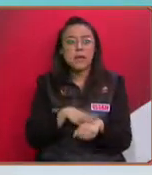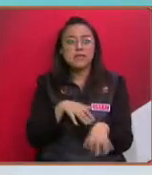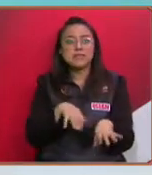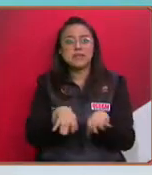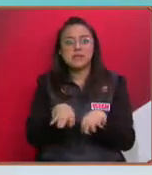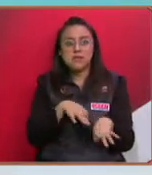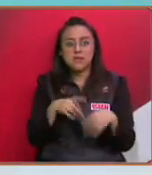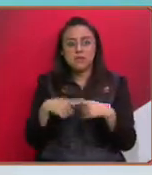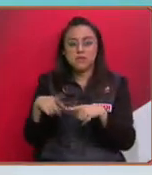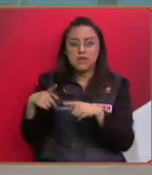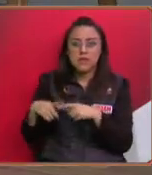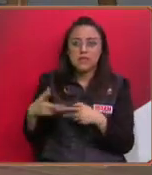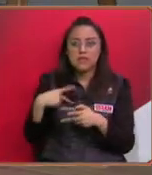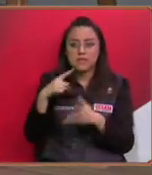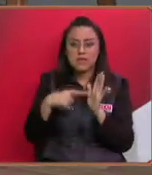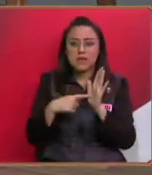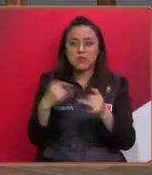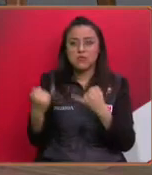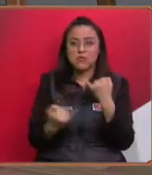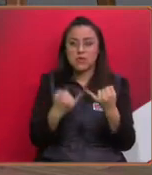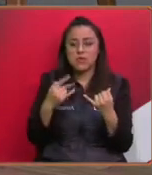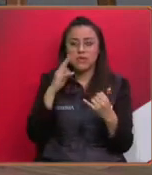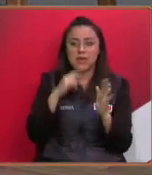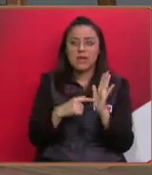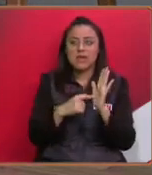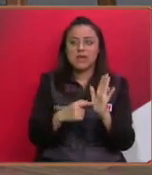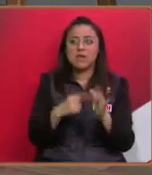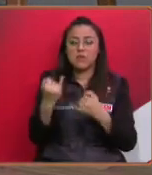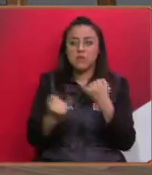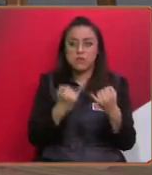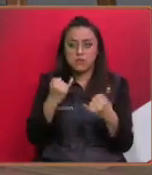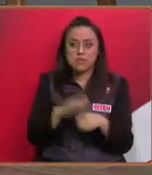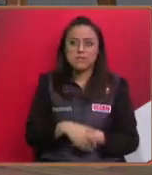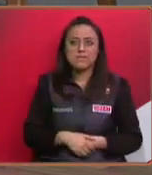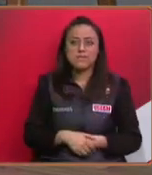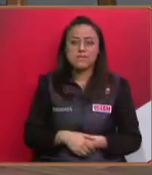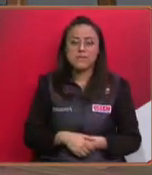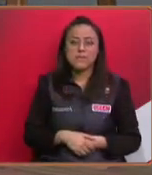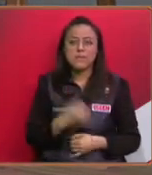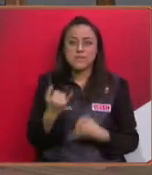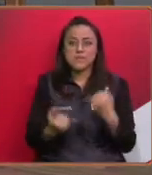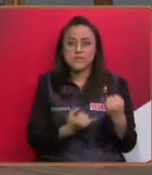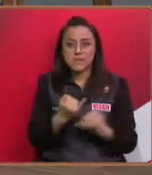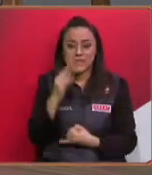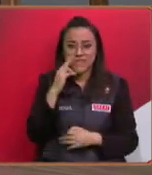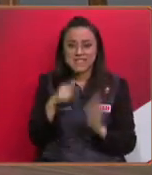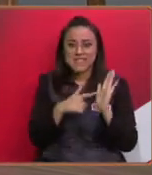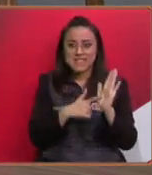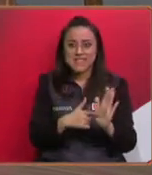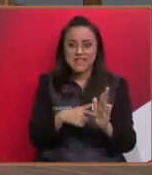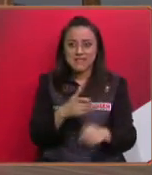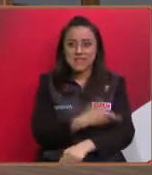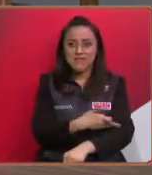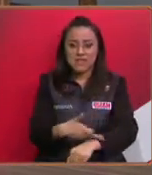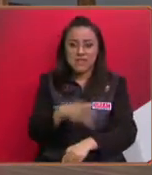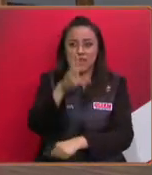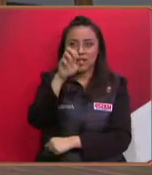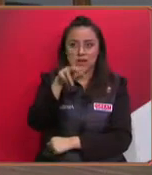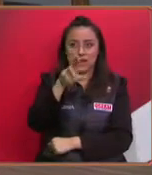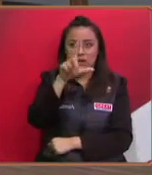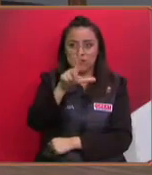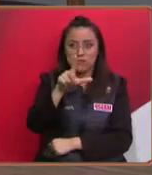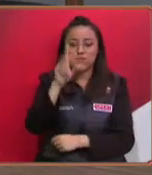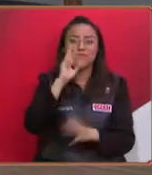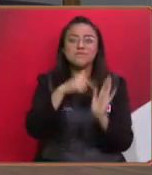empleo y enriquecen a un país. Ahí están los juguetes que estamos llevando. Ahí están los juguetes, déjame ver esa imagen, por favor. Ahí están los que mandó a la familia de Renault.